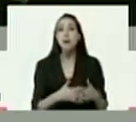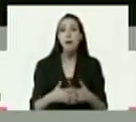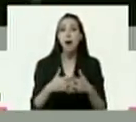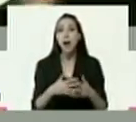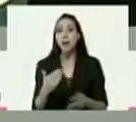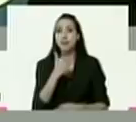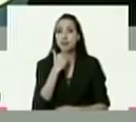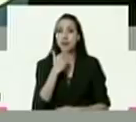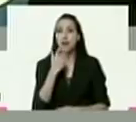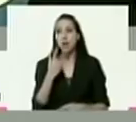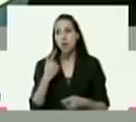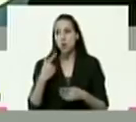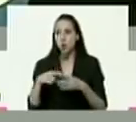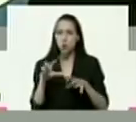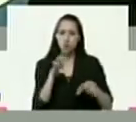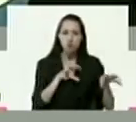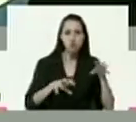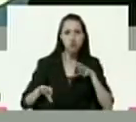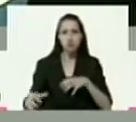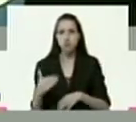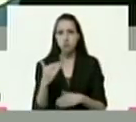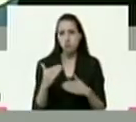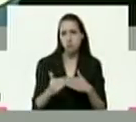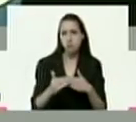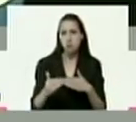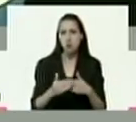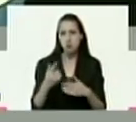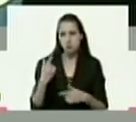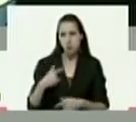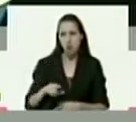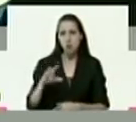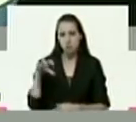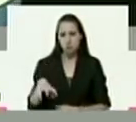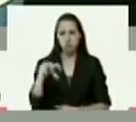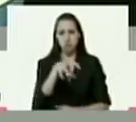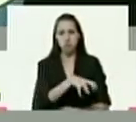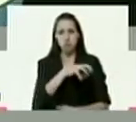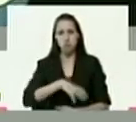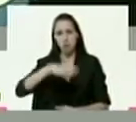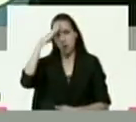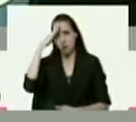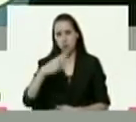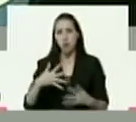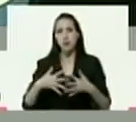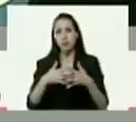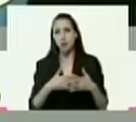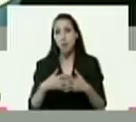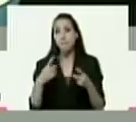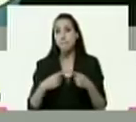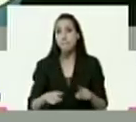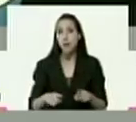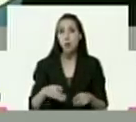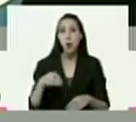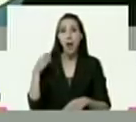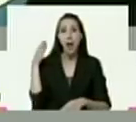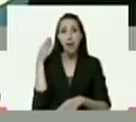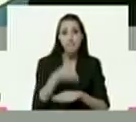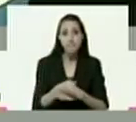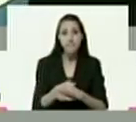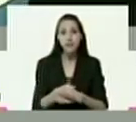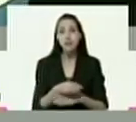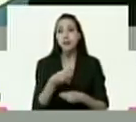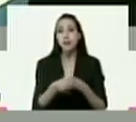otros lugares lejanos donde ellos tienen también tropas. La amenaza militar, aquí